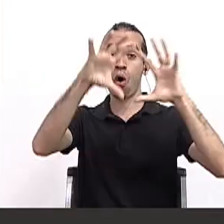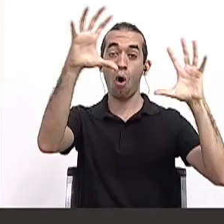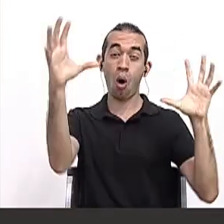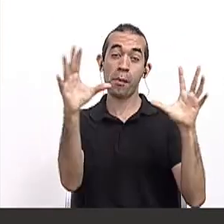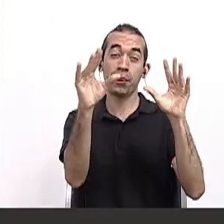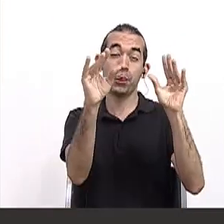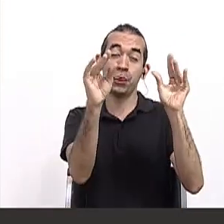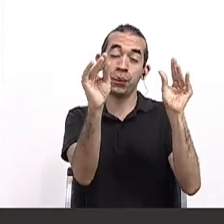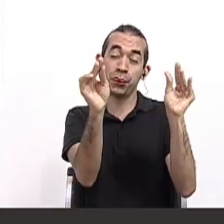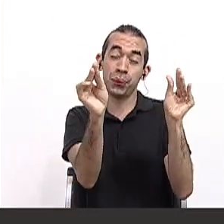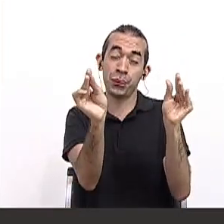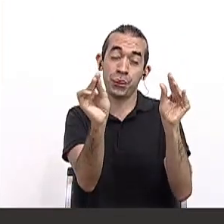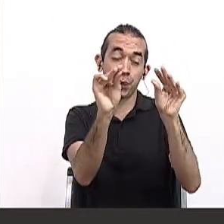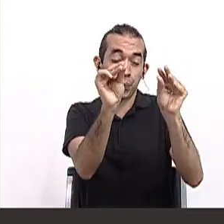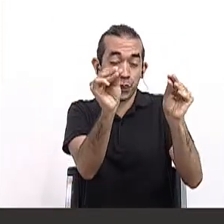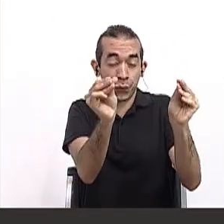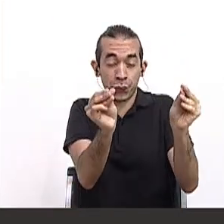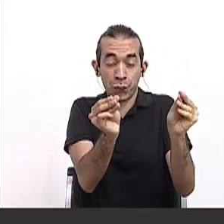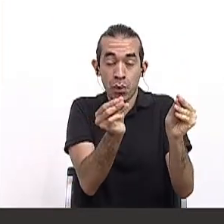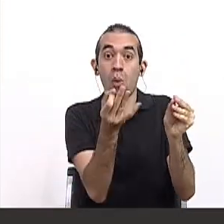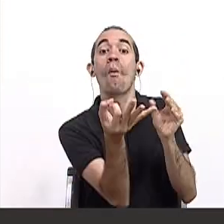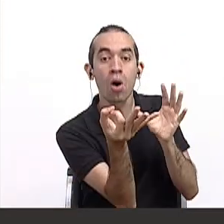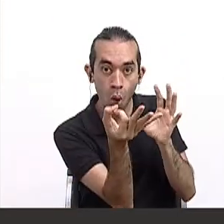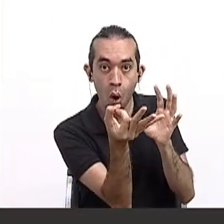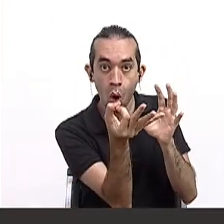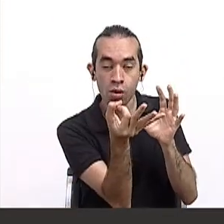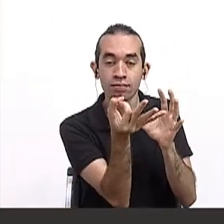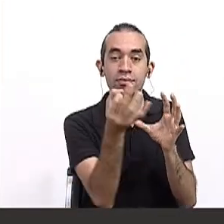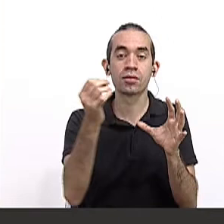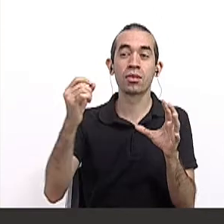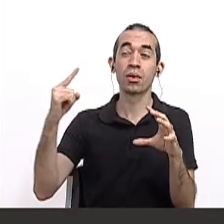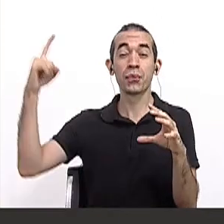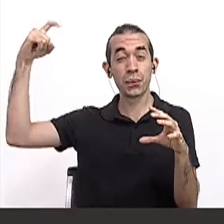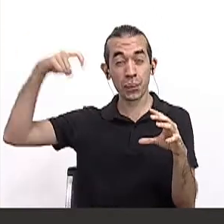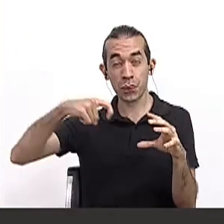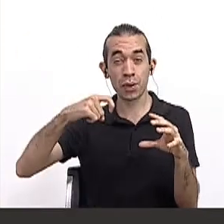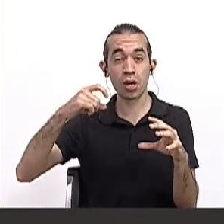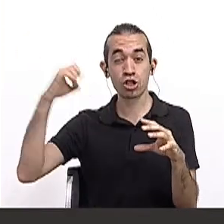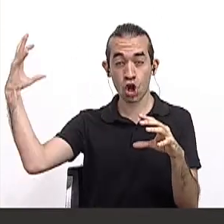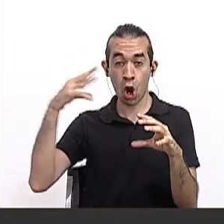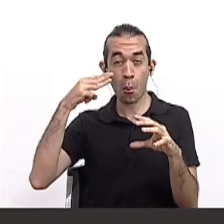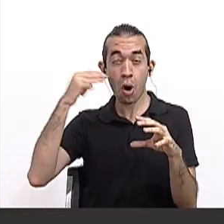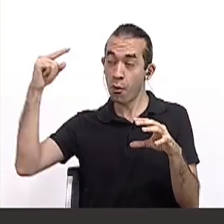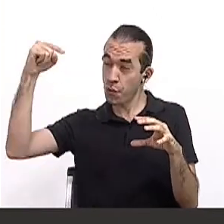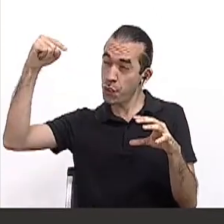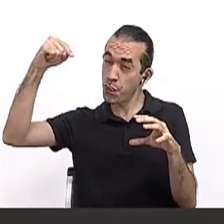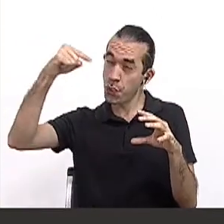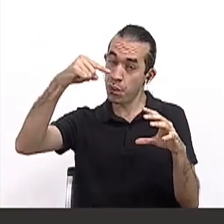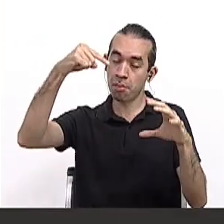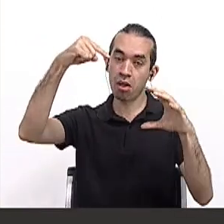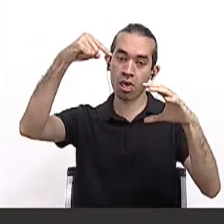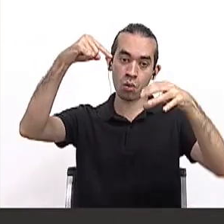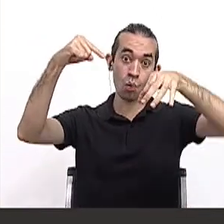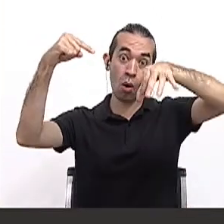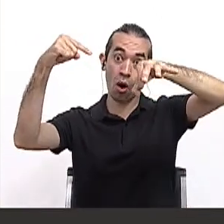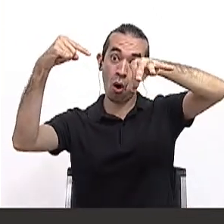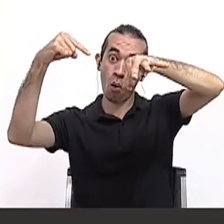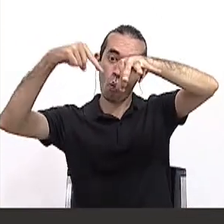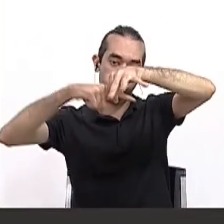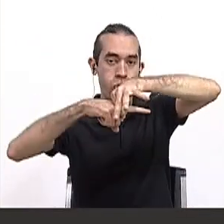hueco que permite el paso de los rayos ultravioleta que alcanzan la Tierra. Gracias